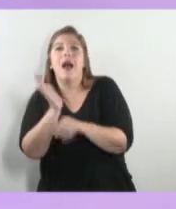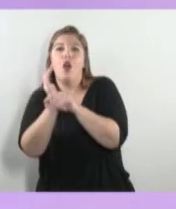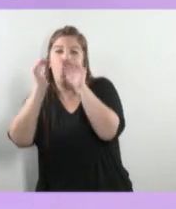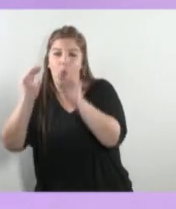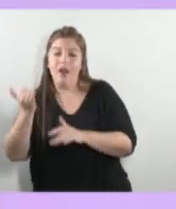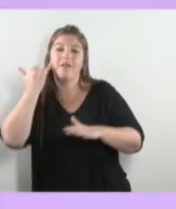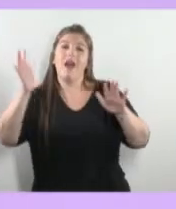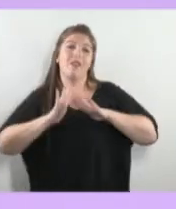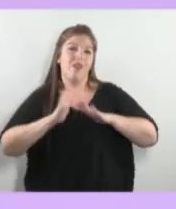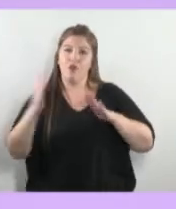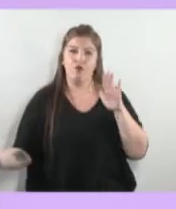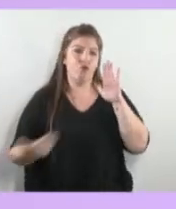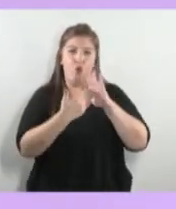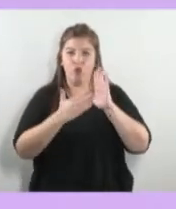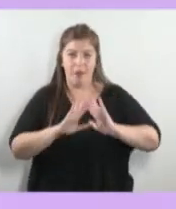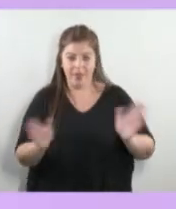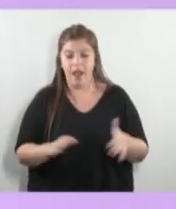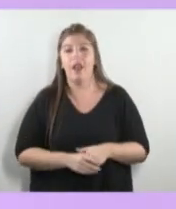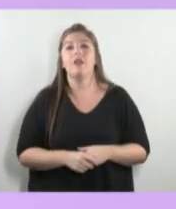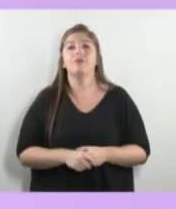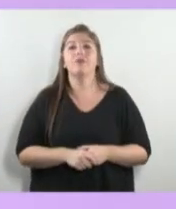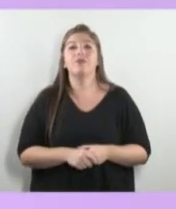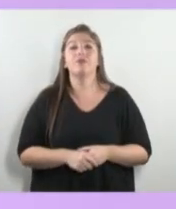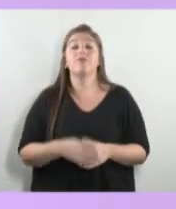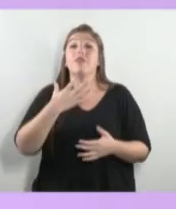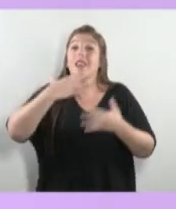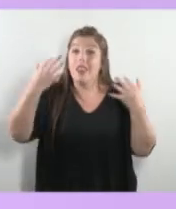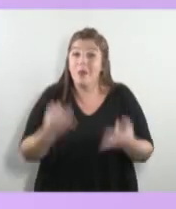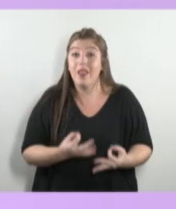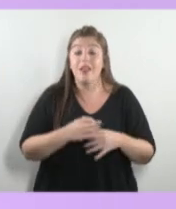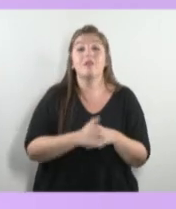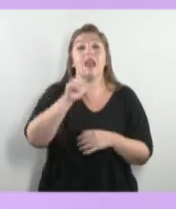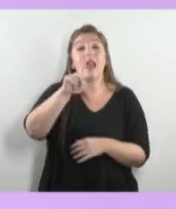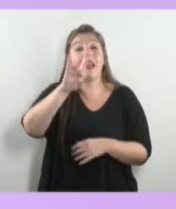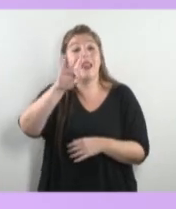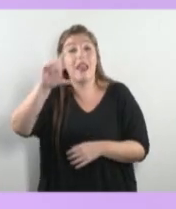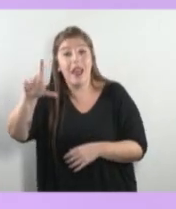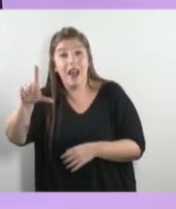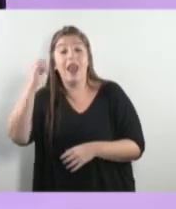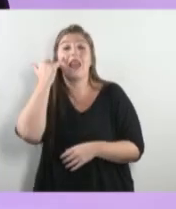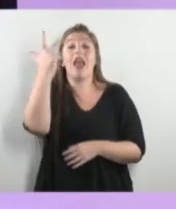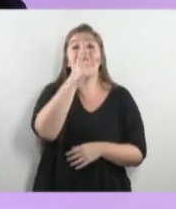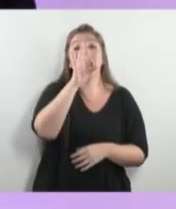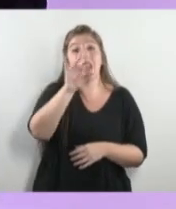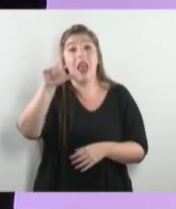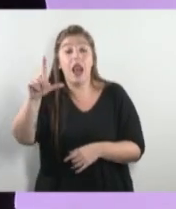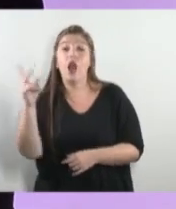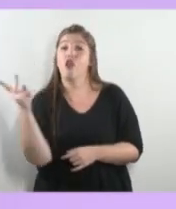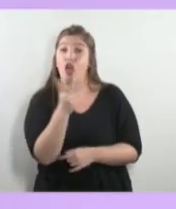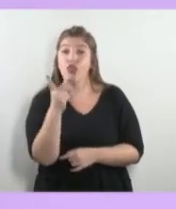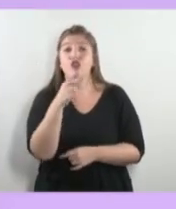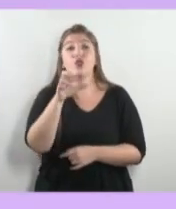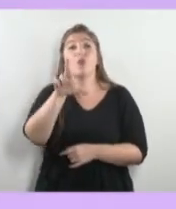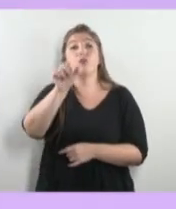física. Fundamental clave para esto. Bueno, en realidad la LDL y la HDL son proteínas, son moléculas de